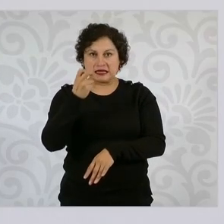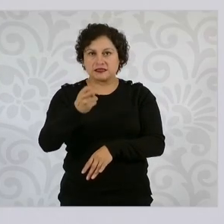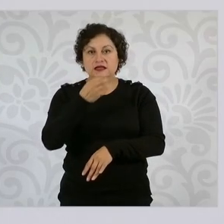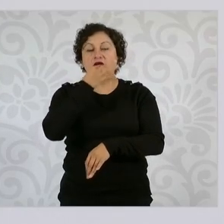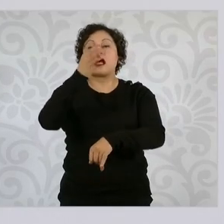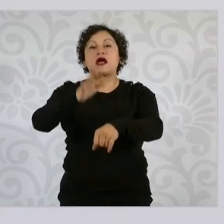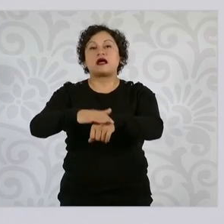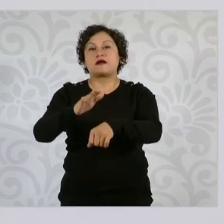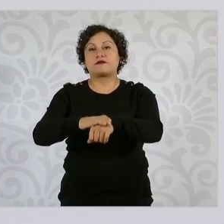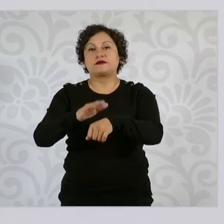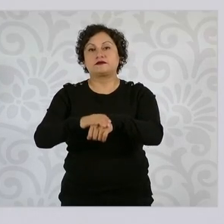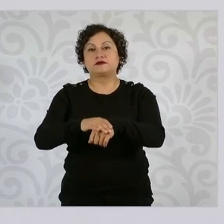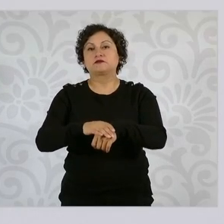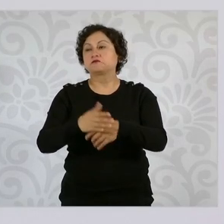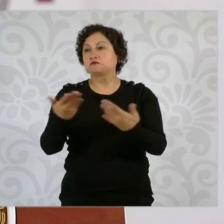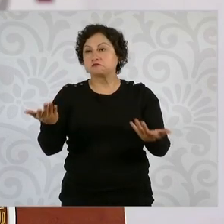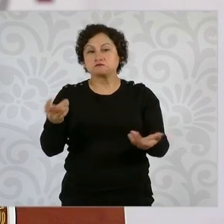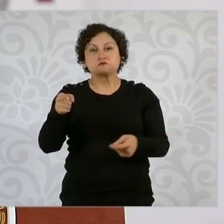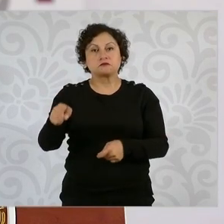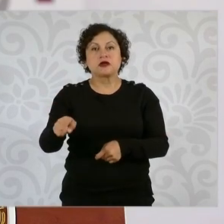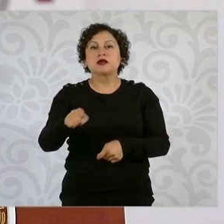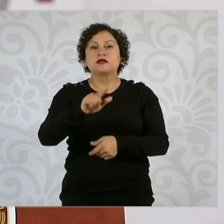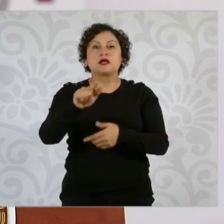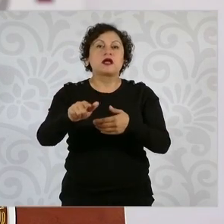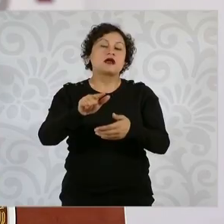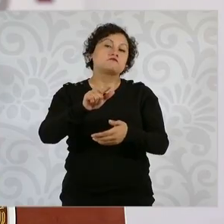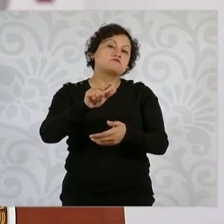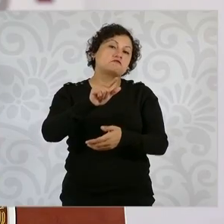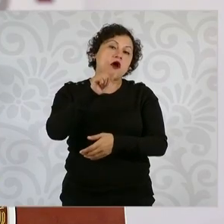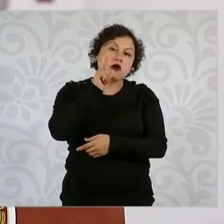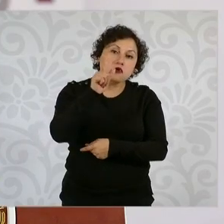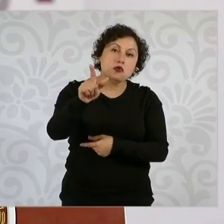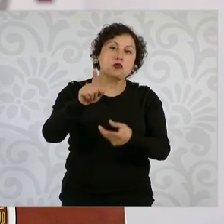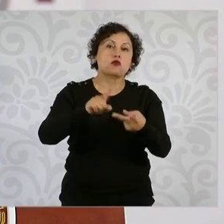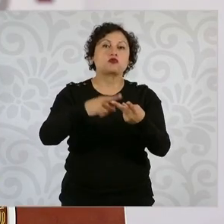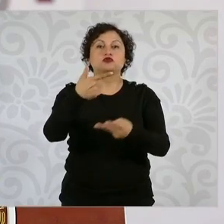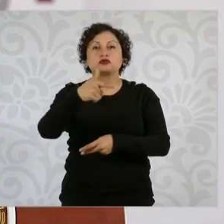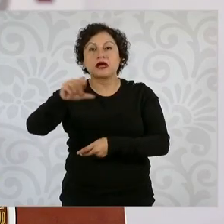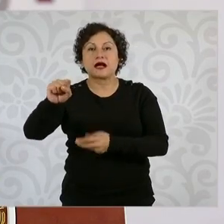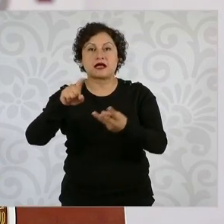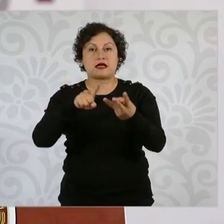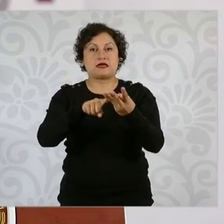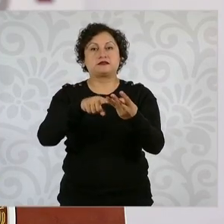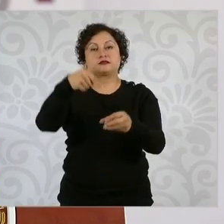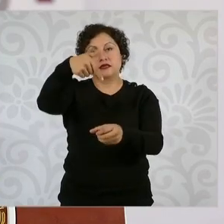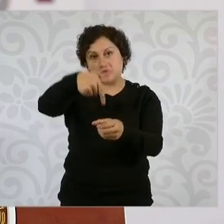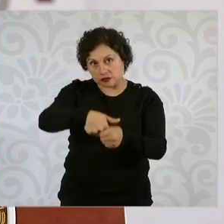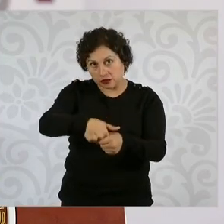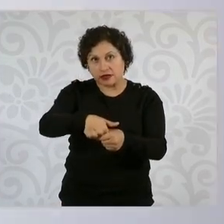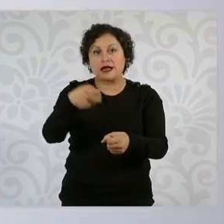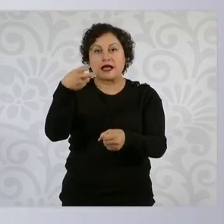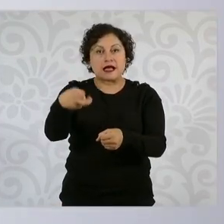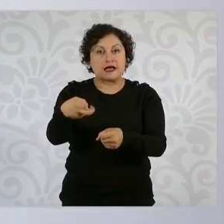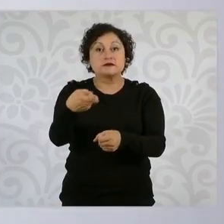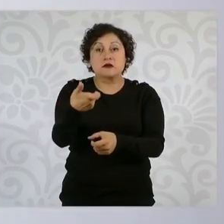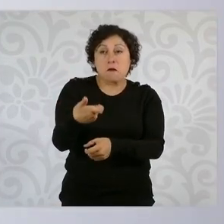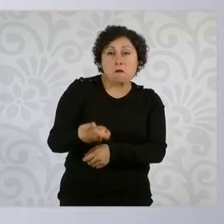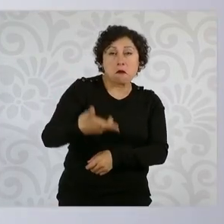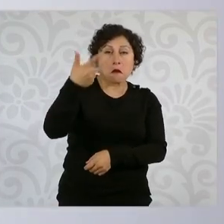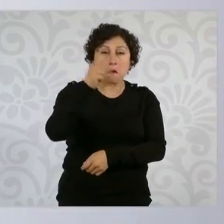tarifa de luz, de gas doméstico y de diésel y de gasolina en todo